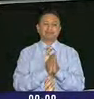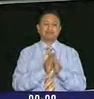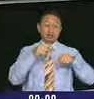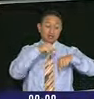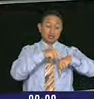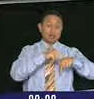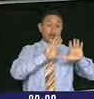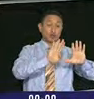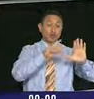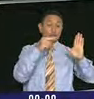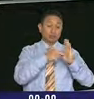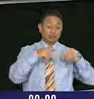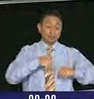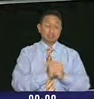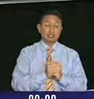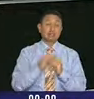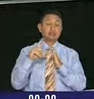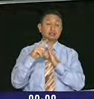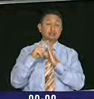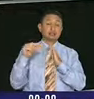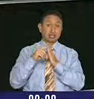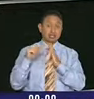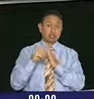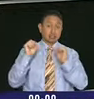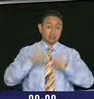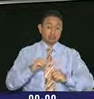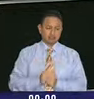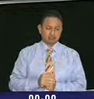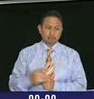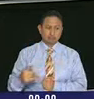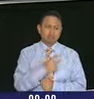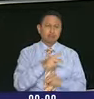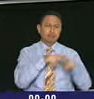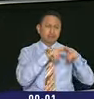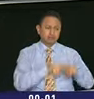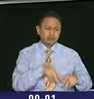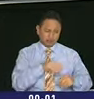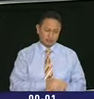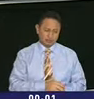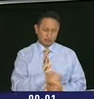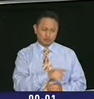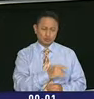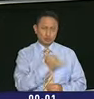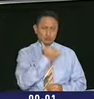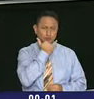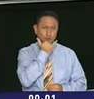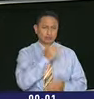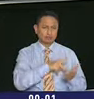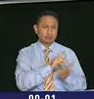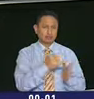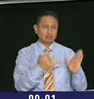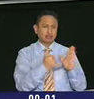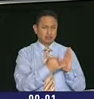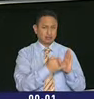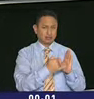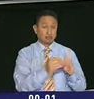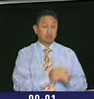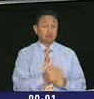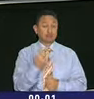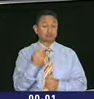9:00 en la mañana, el Servicio de Rentas Internas, el SRI, detectó supuestos riesgos tributarios en binomios presidenciales.